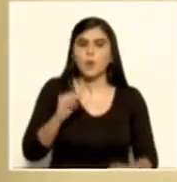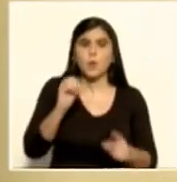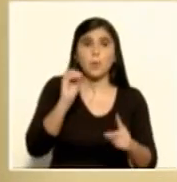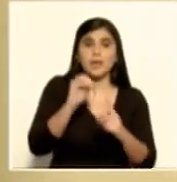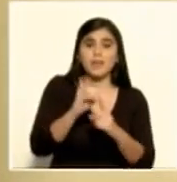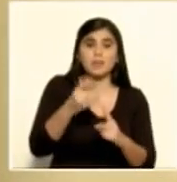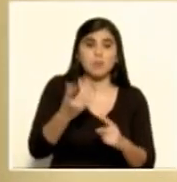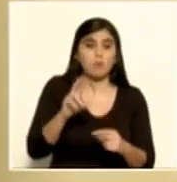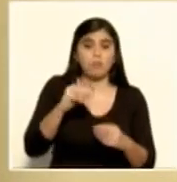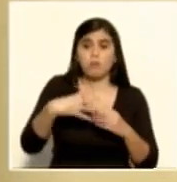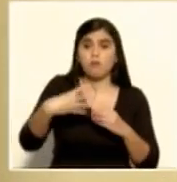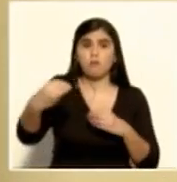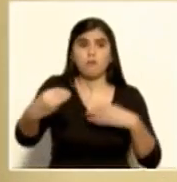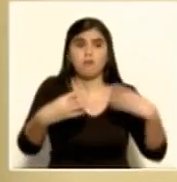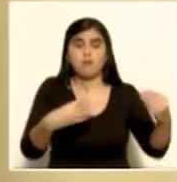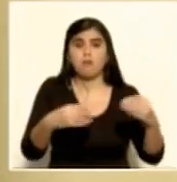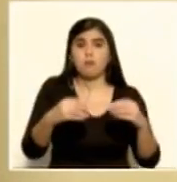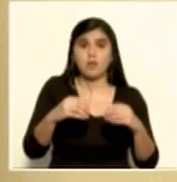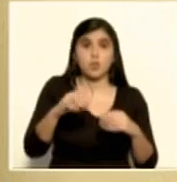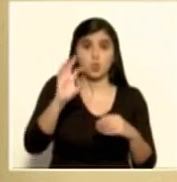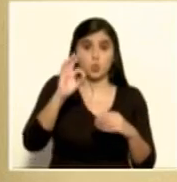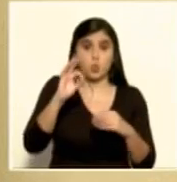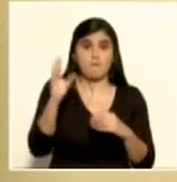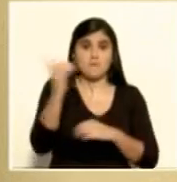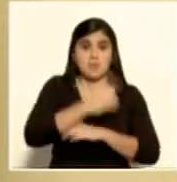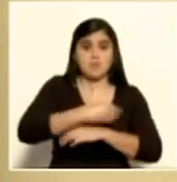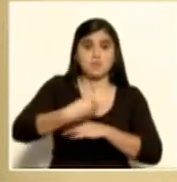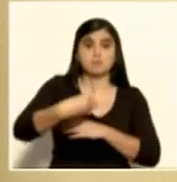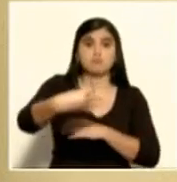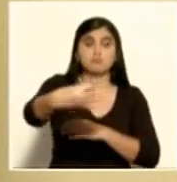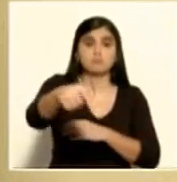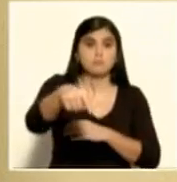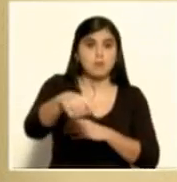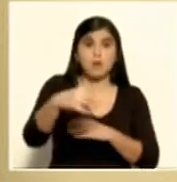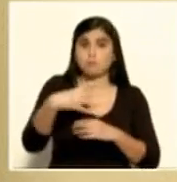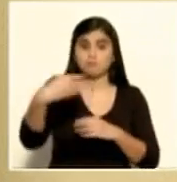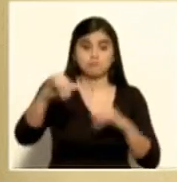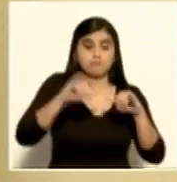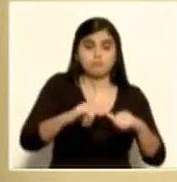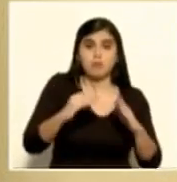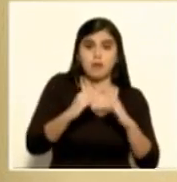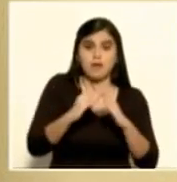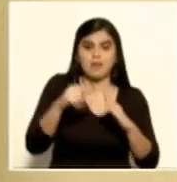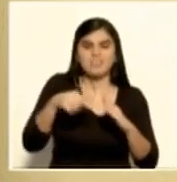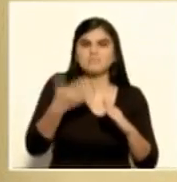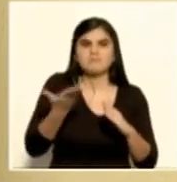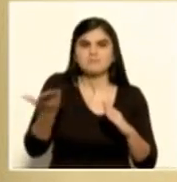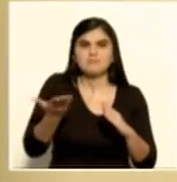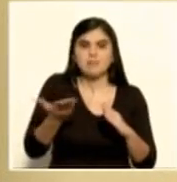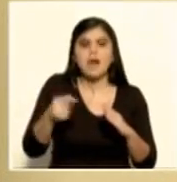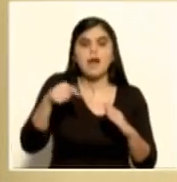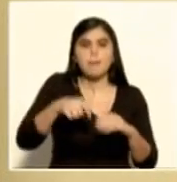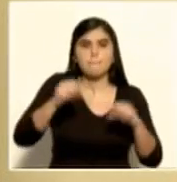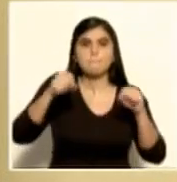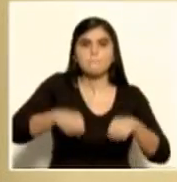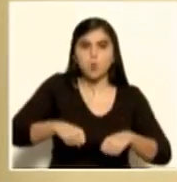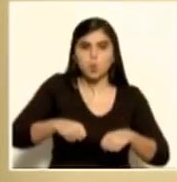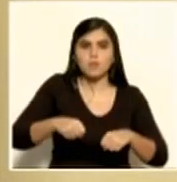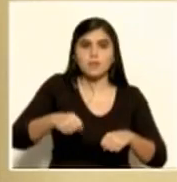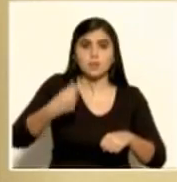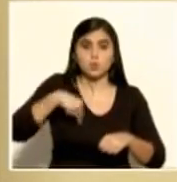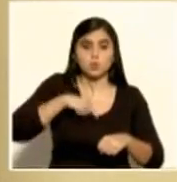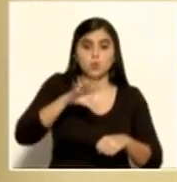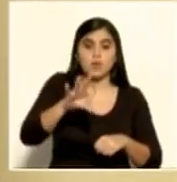siguientes 9 días va a ampliar la posibilidad justamente de recobrar ese rastro del virus que ya en